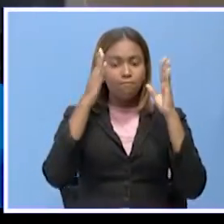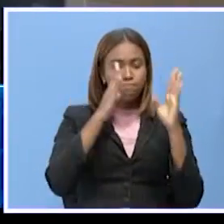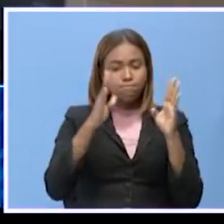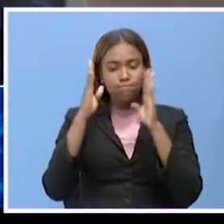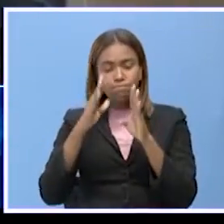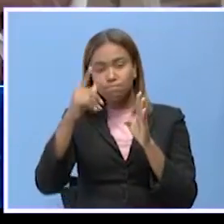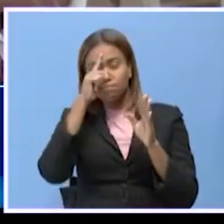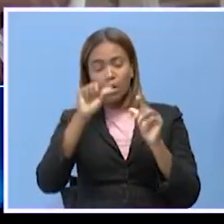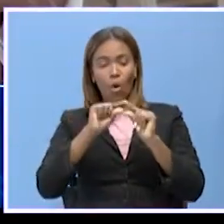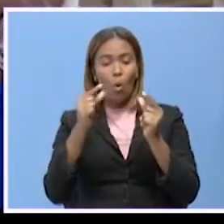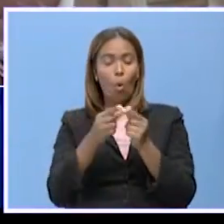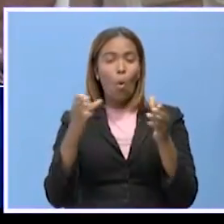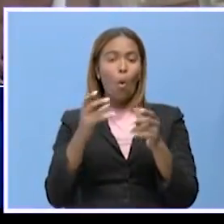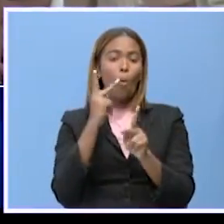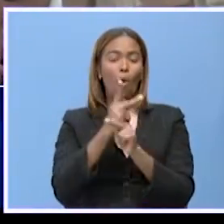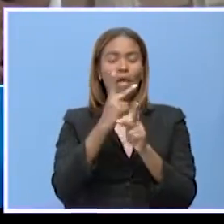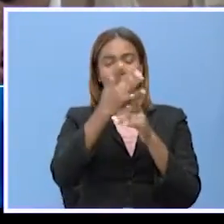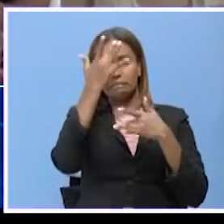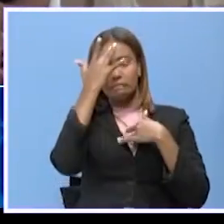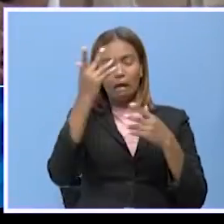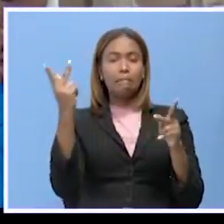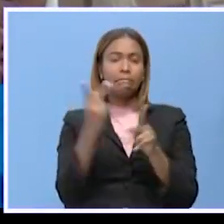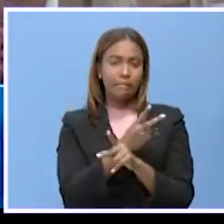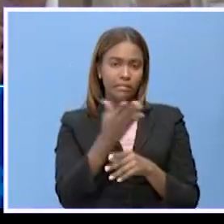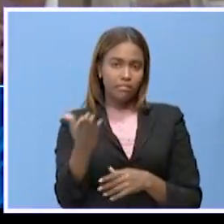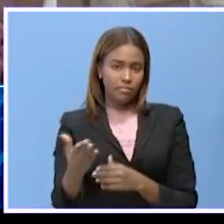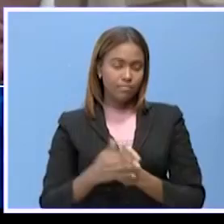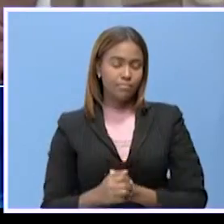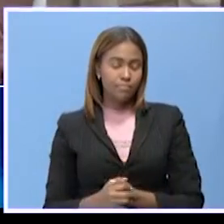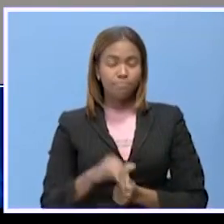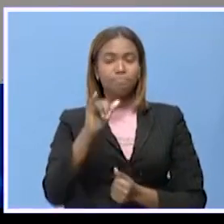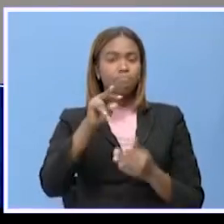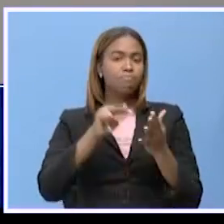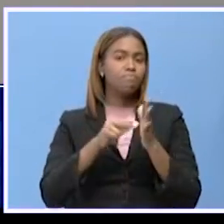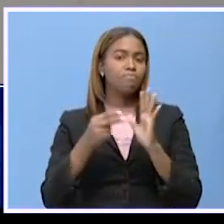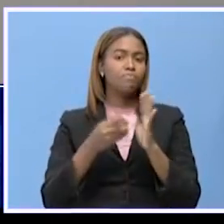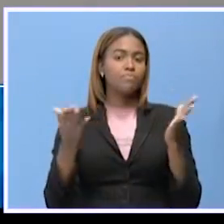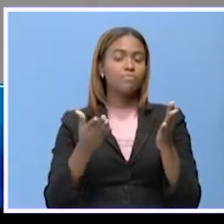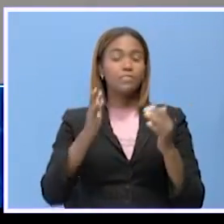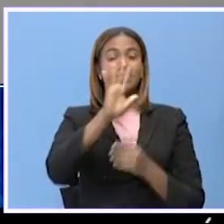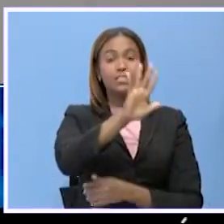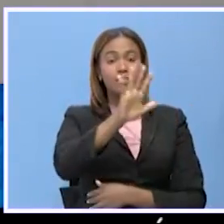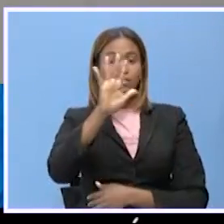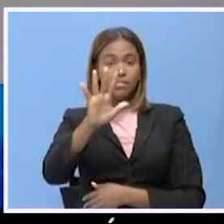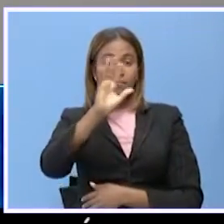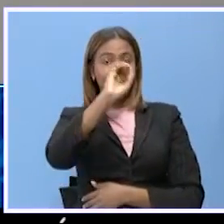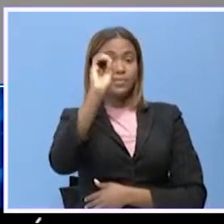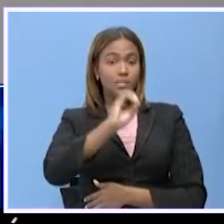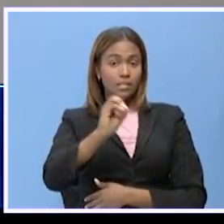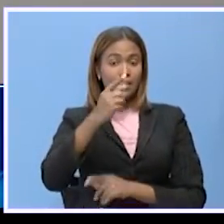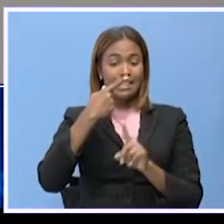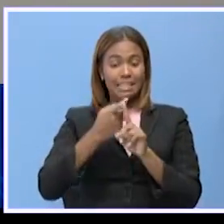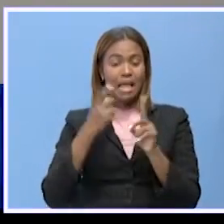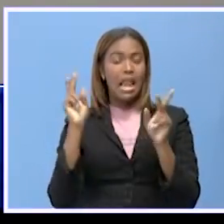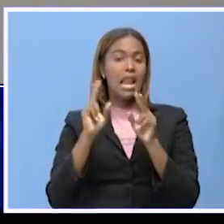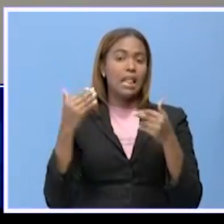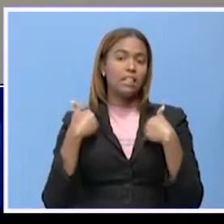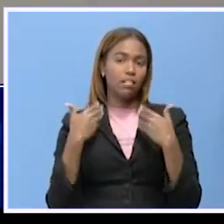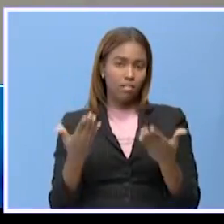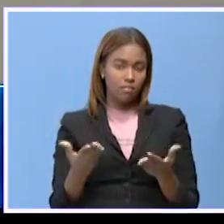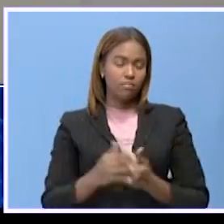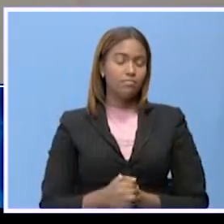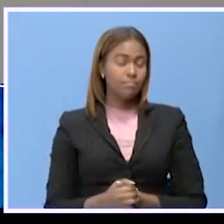atendidos en las unidades de cuidados intensivos. Esto representa un 55% de la